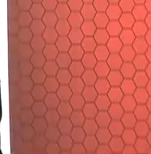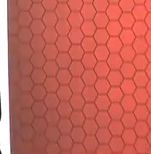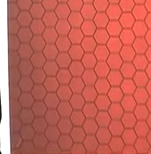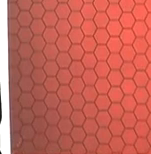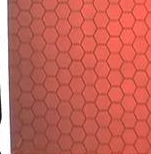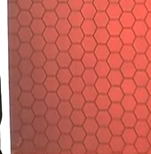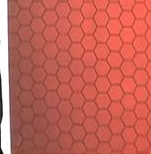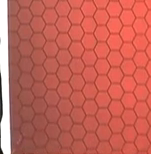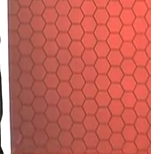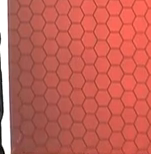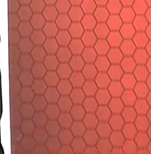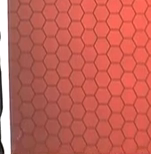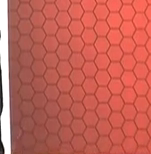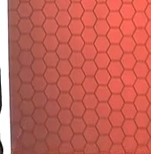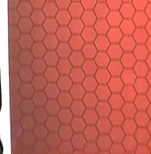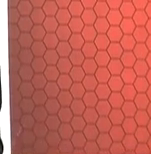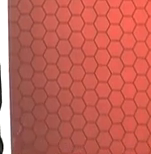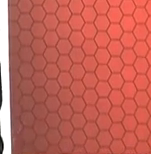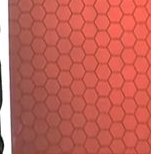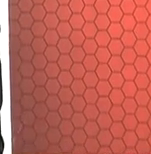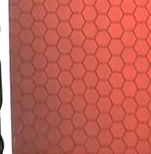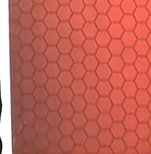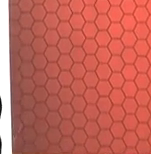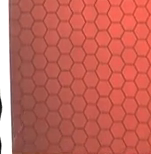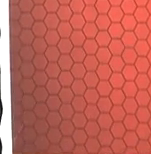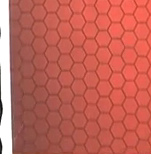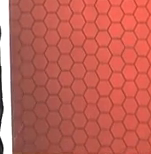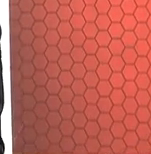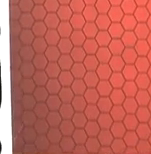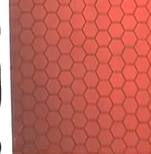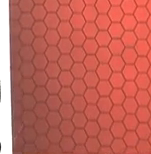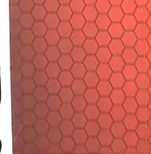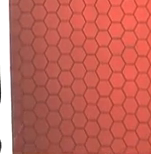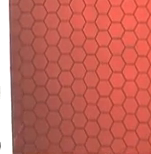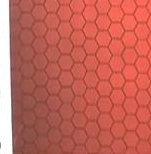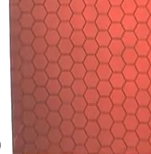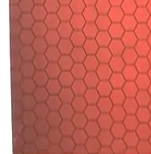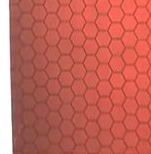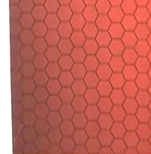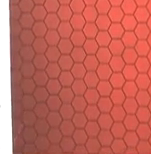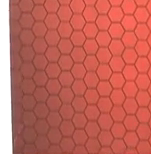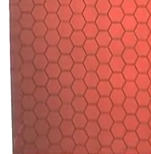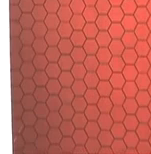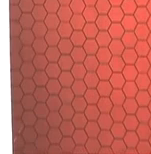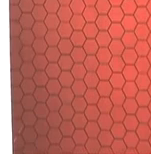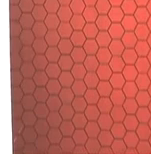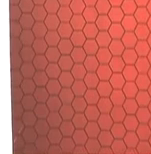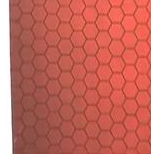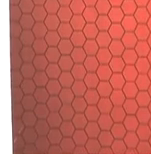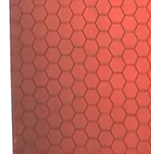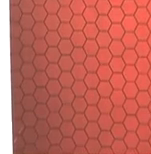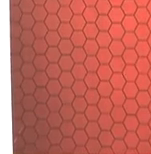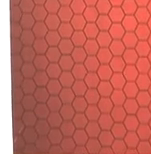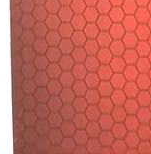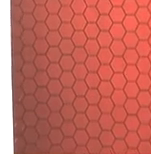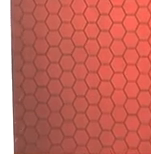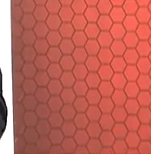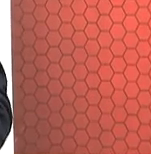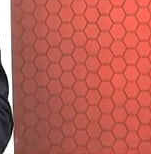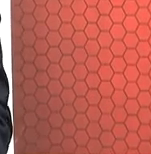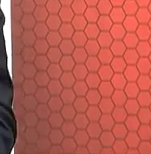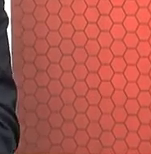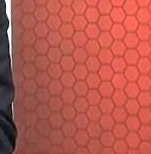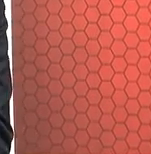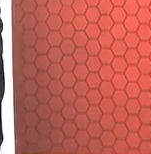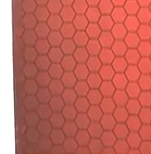Ha habido mucho movimiento en el mundo en temas electorales. Por un lado, elecciones en Francia, por